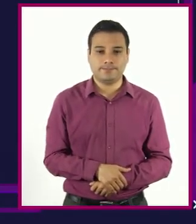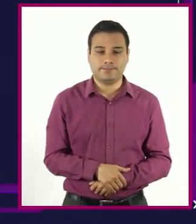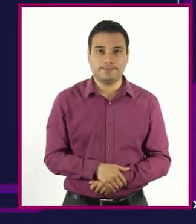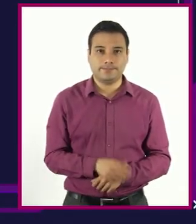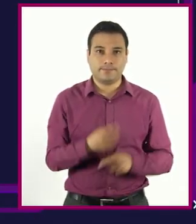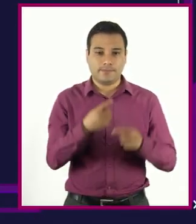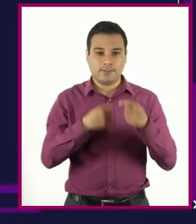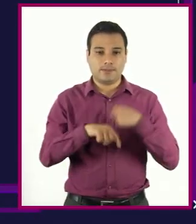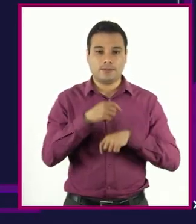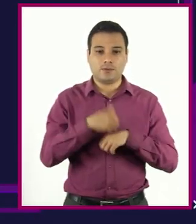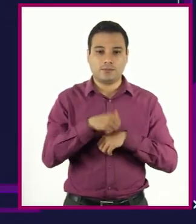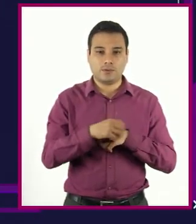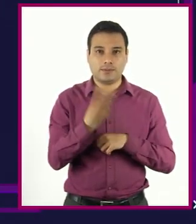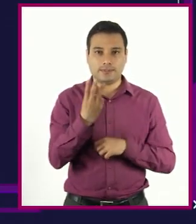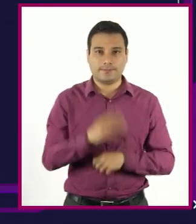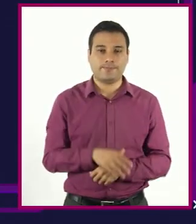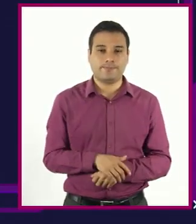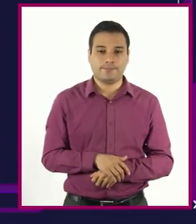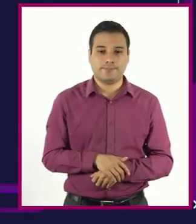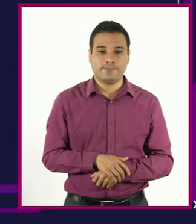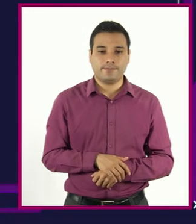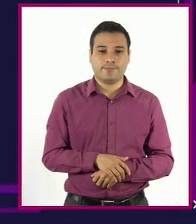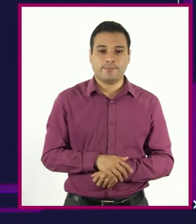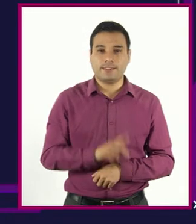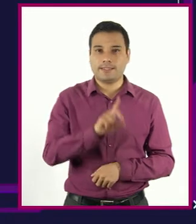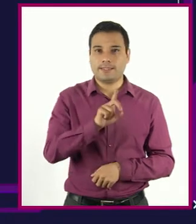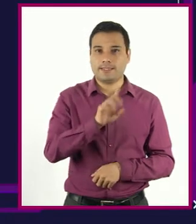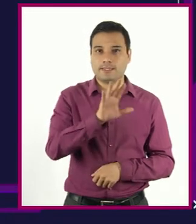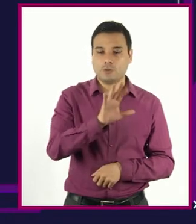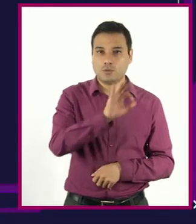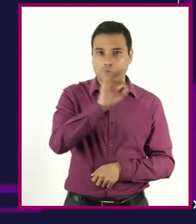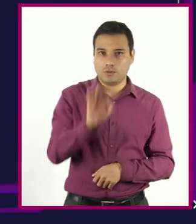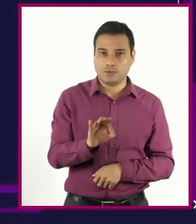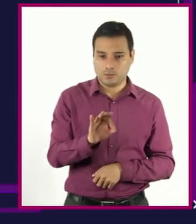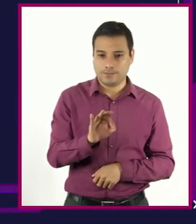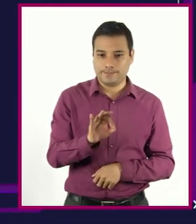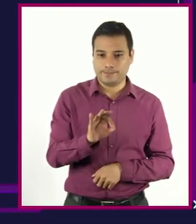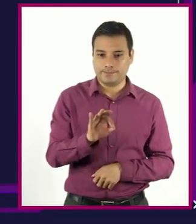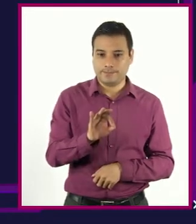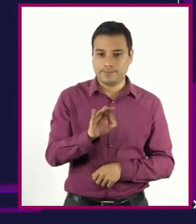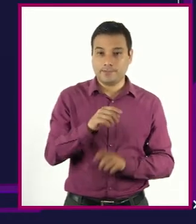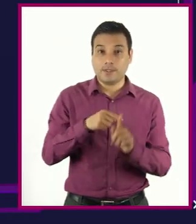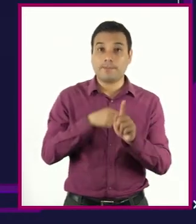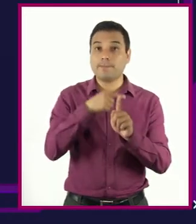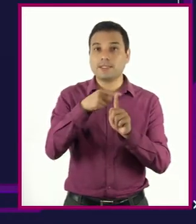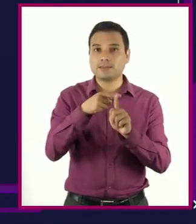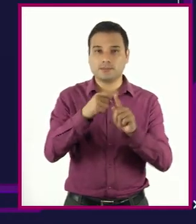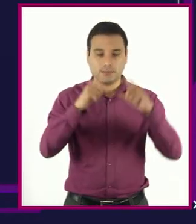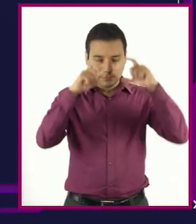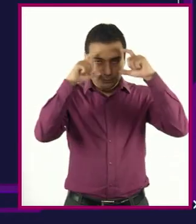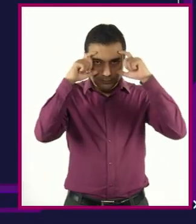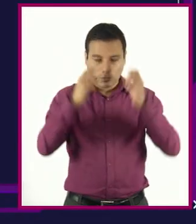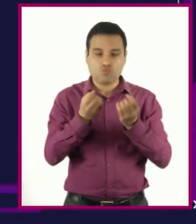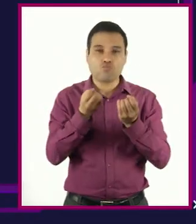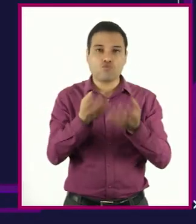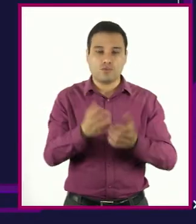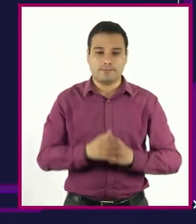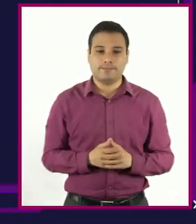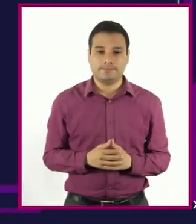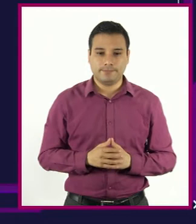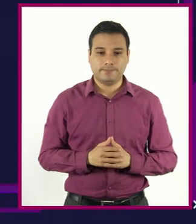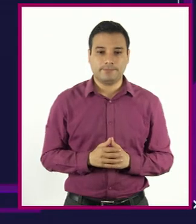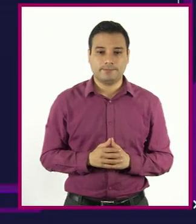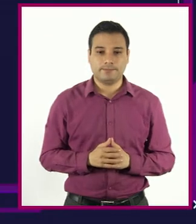la tienda número 3, se ofrece un descuento del 35% más unos lentes de sol de